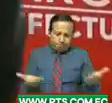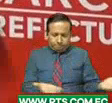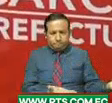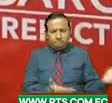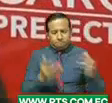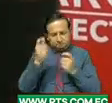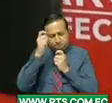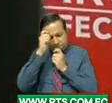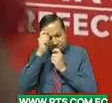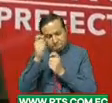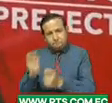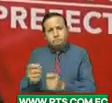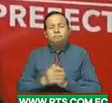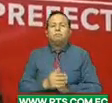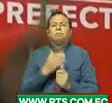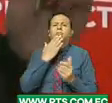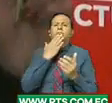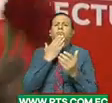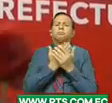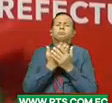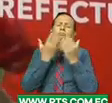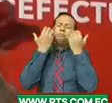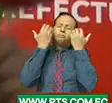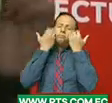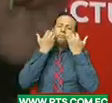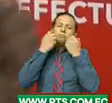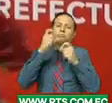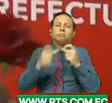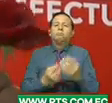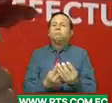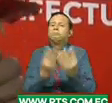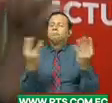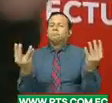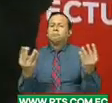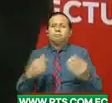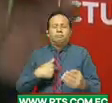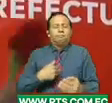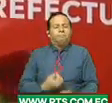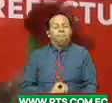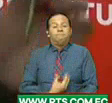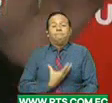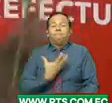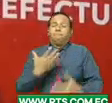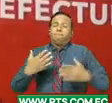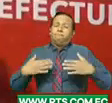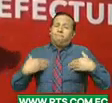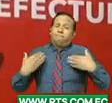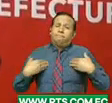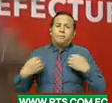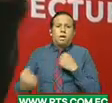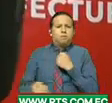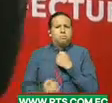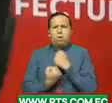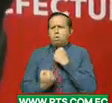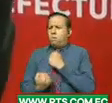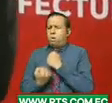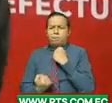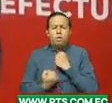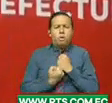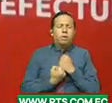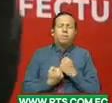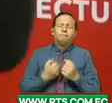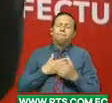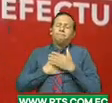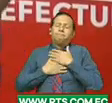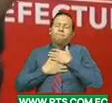del pueblo, de la gente. Contenta, feliz por todo lo que hicieron por el recibimiento. Estoy